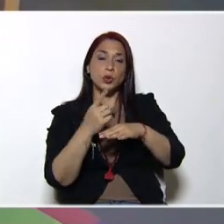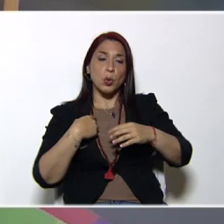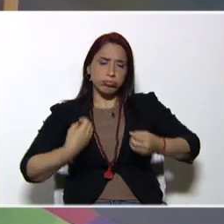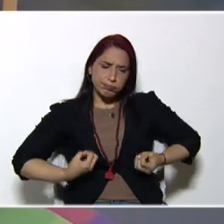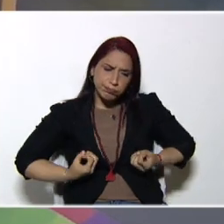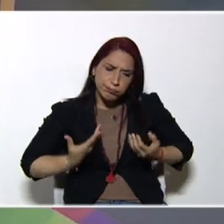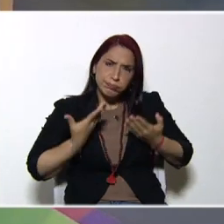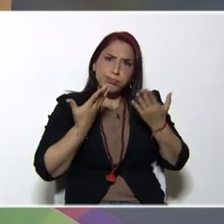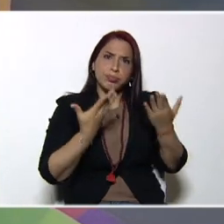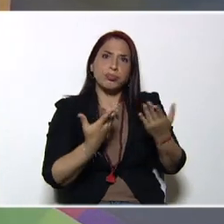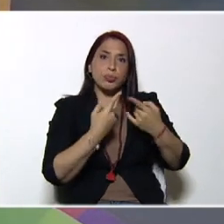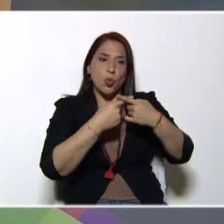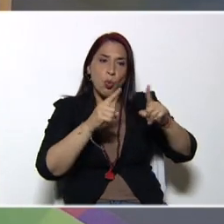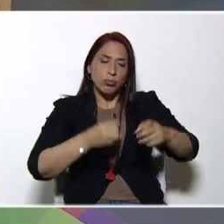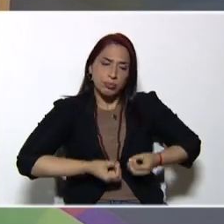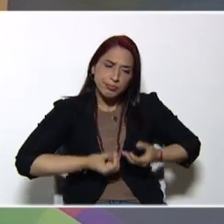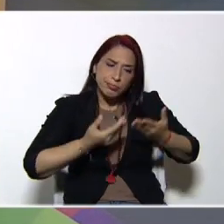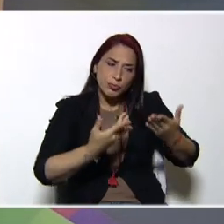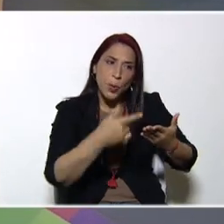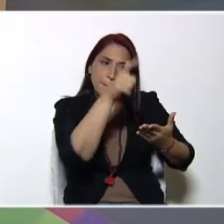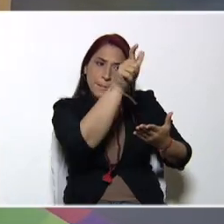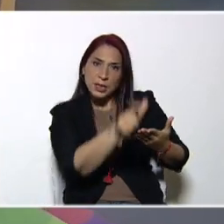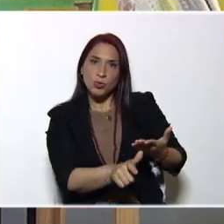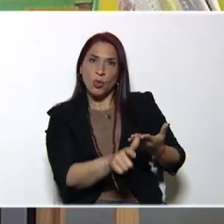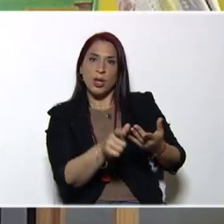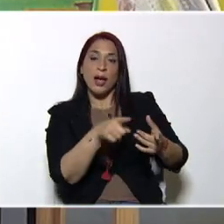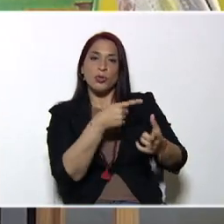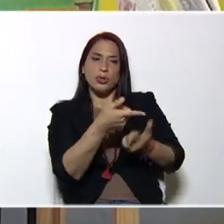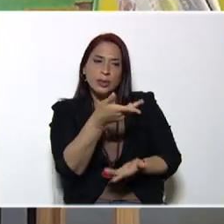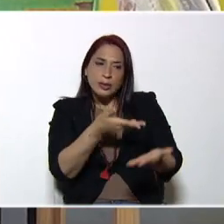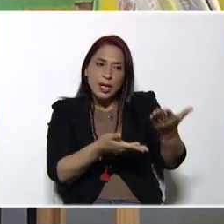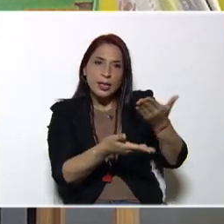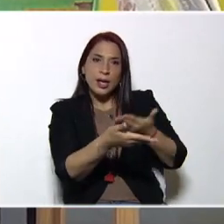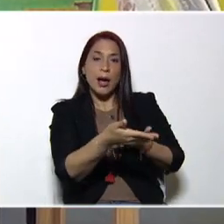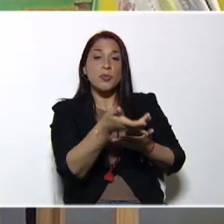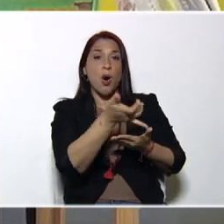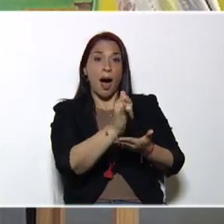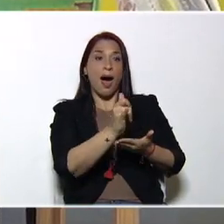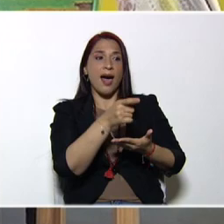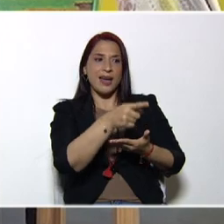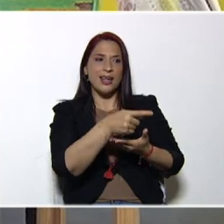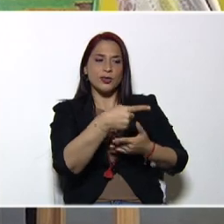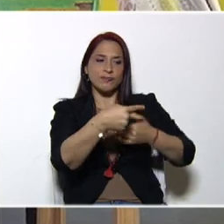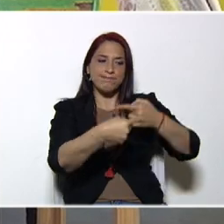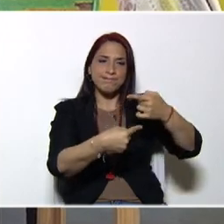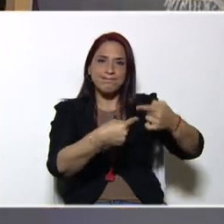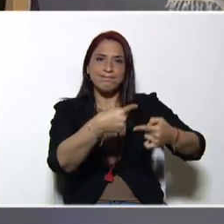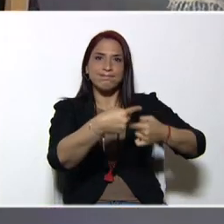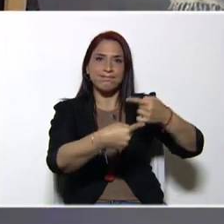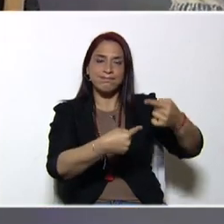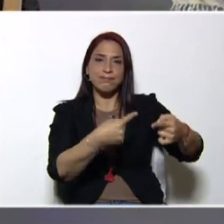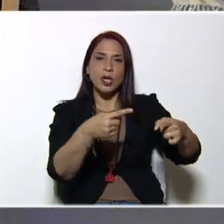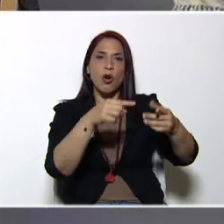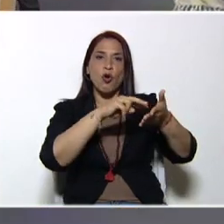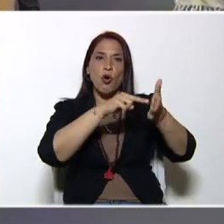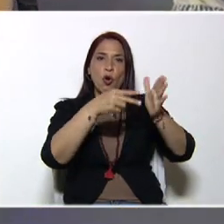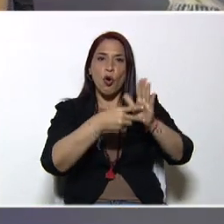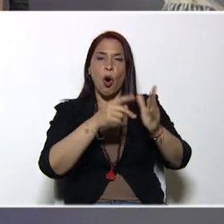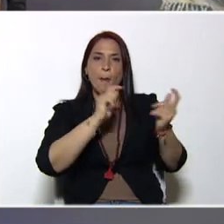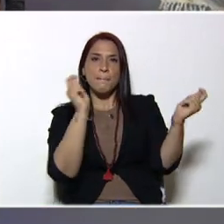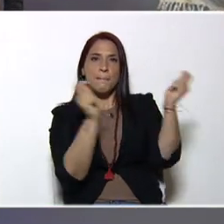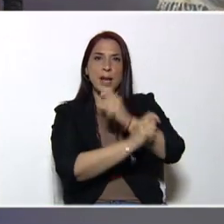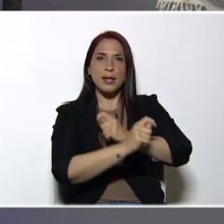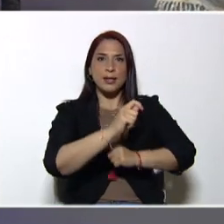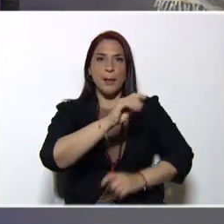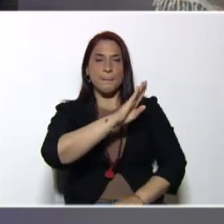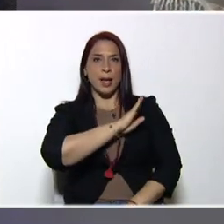yo se lo doy a otra persona, y en ese intercambio es que está la herencia y es lo que se vuelve patrimonio. Entonces, si se acuerdan